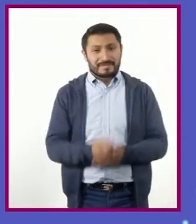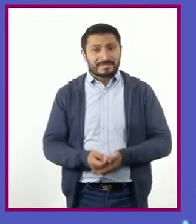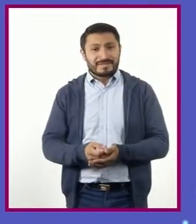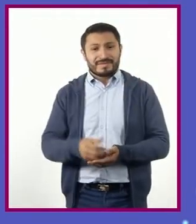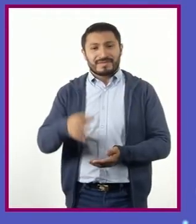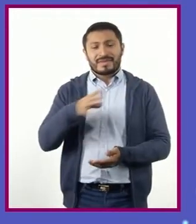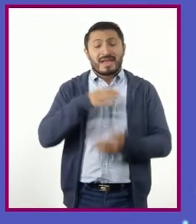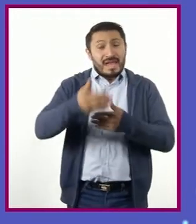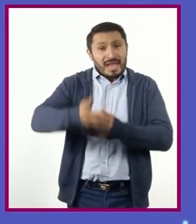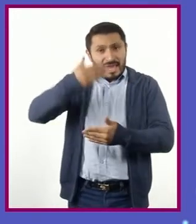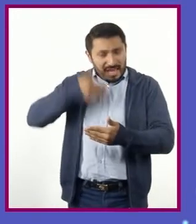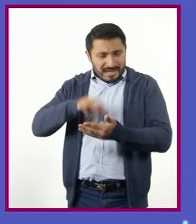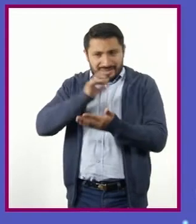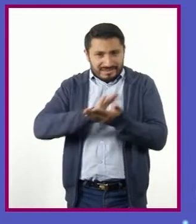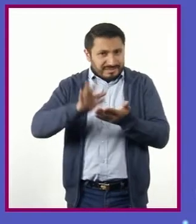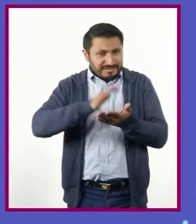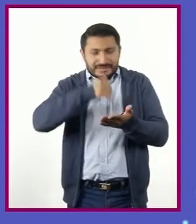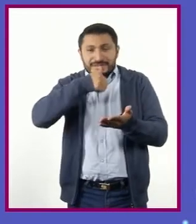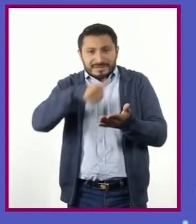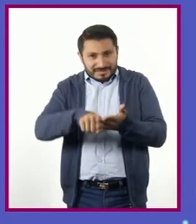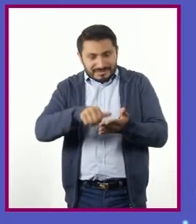aparece previo a la lectura de la carta.